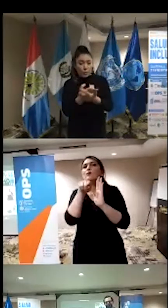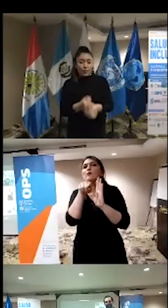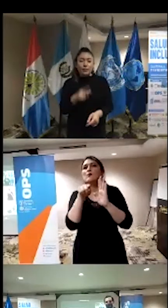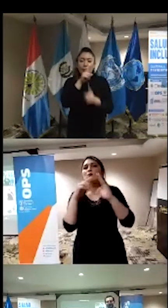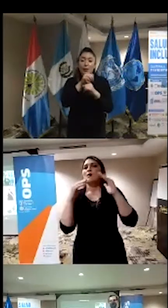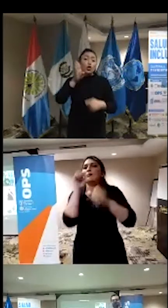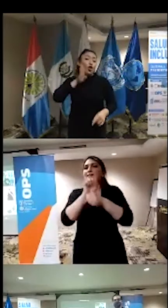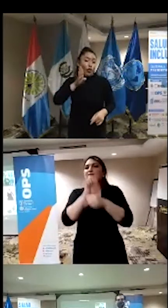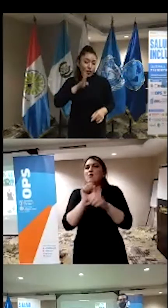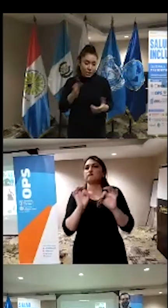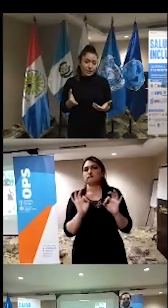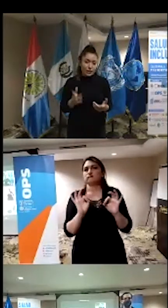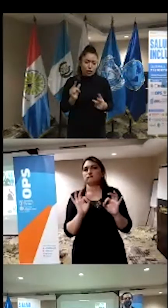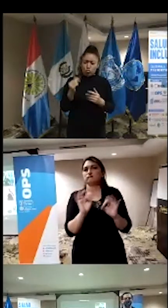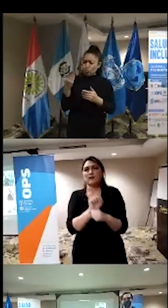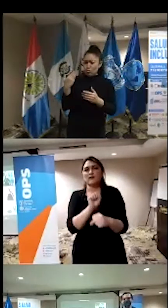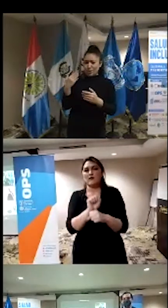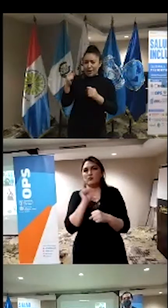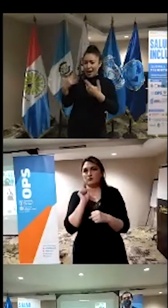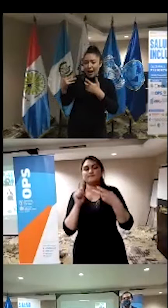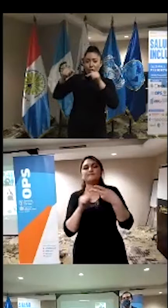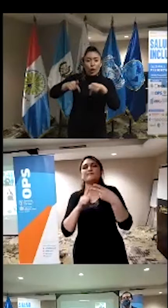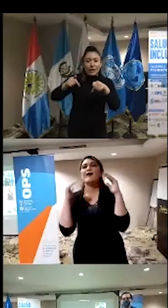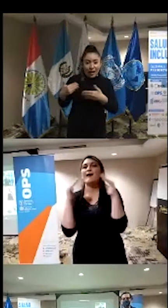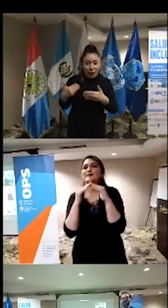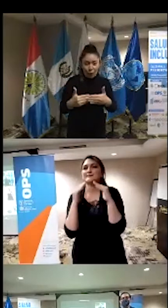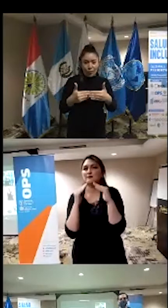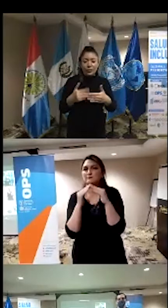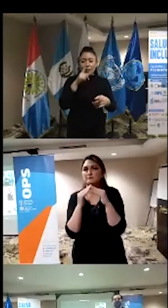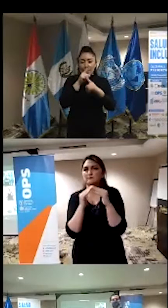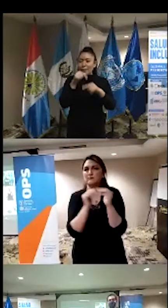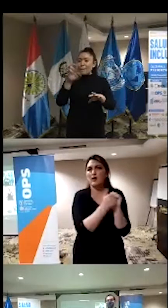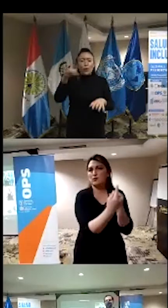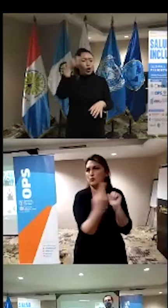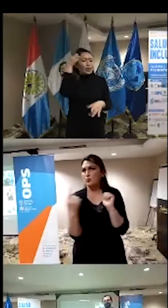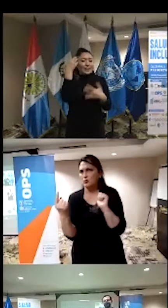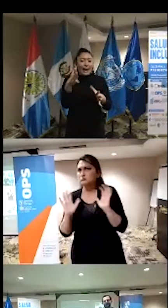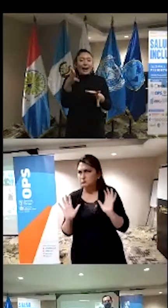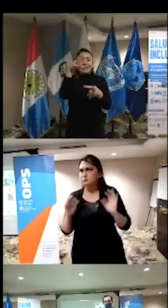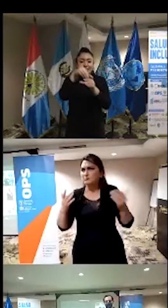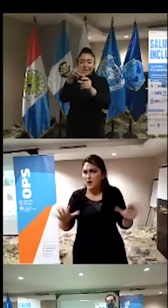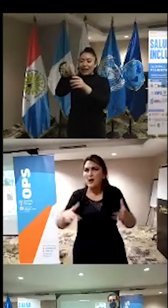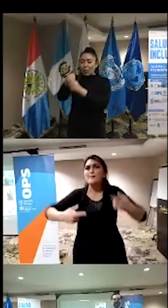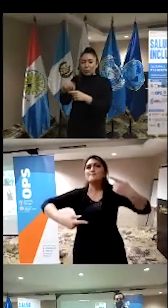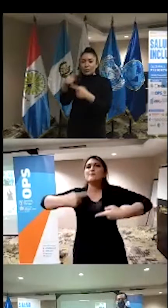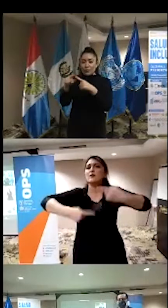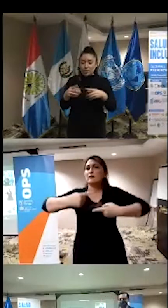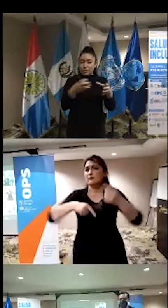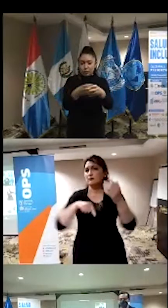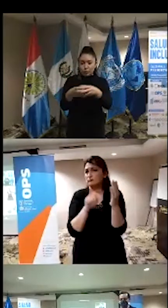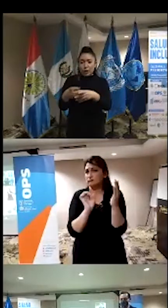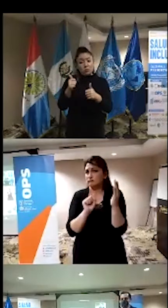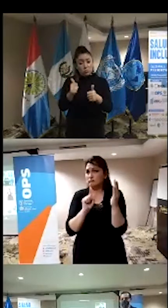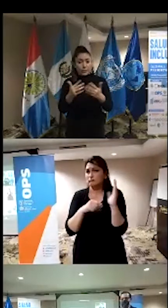juventud, es reciente, de reciente actualización, y así hay políticas que han ido integrando ciertos componentes, lo cual es bastante